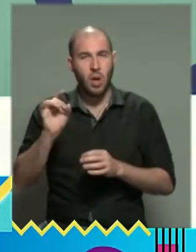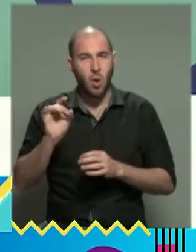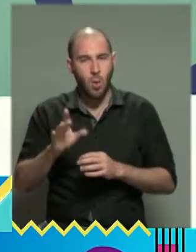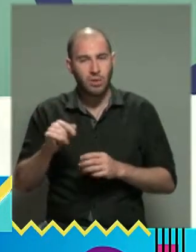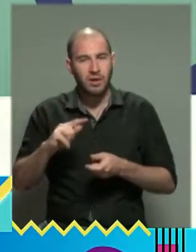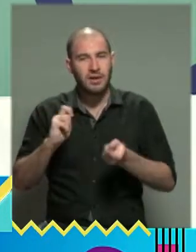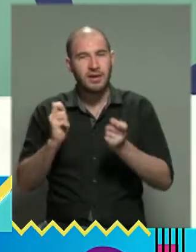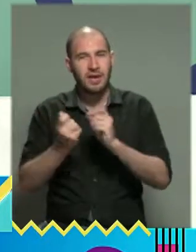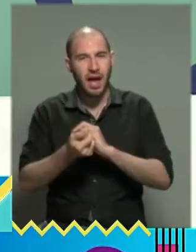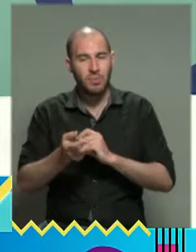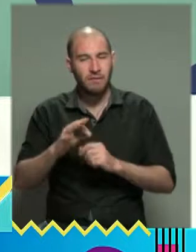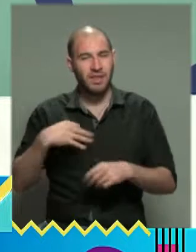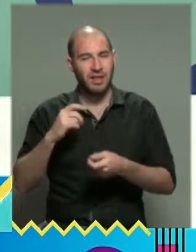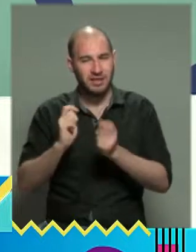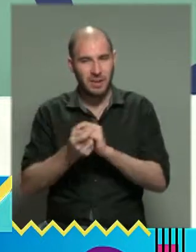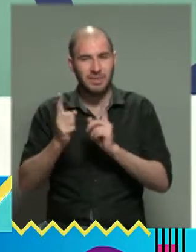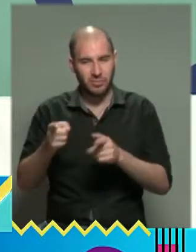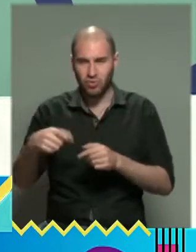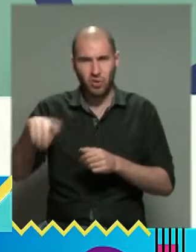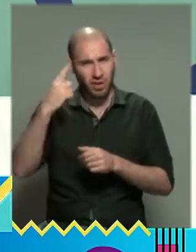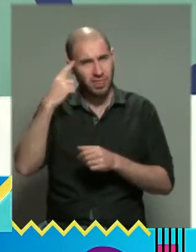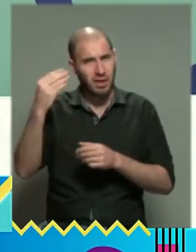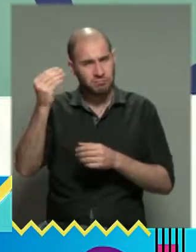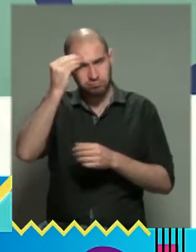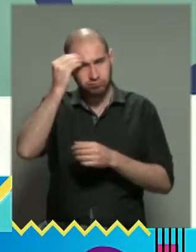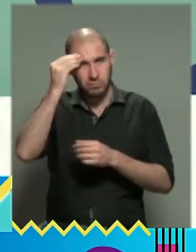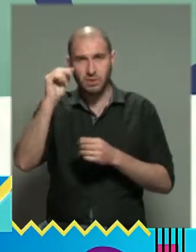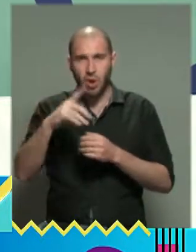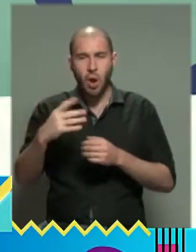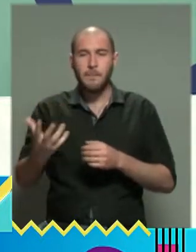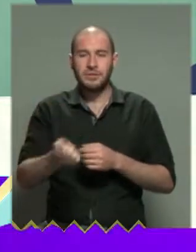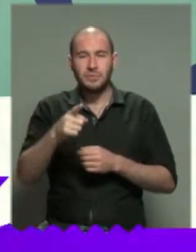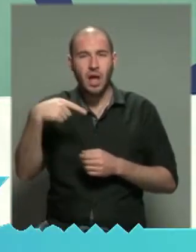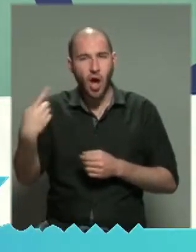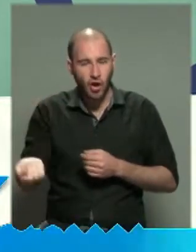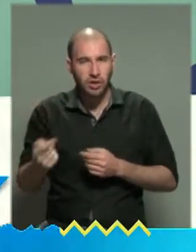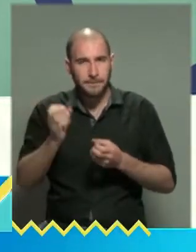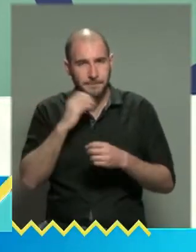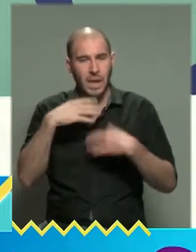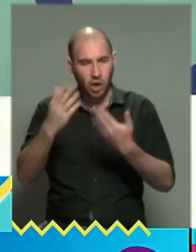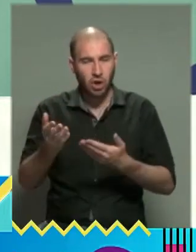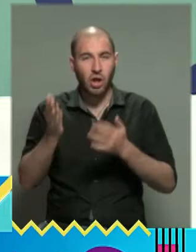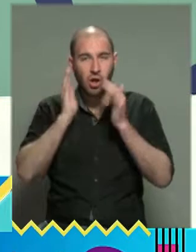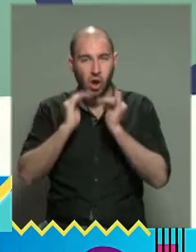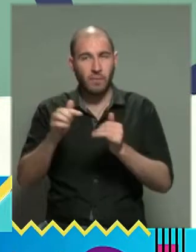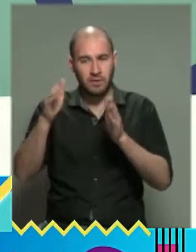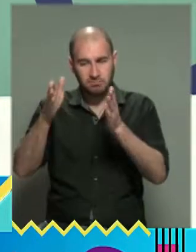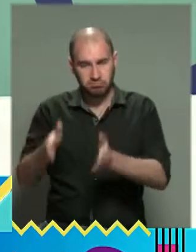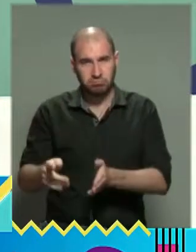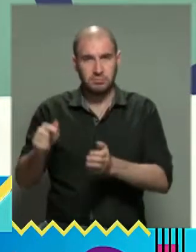a modificar su vida, sino a creer que hay otra posibilidad de ser mejores. La adolescencia está